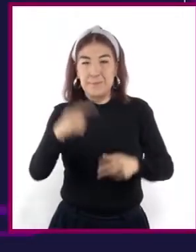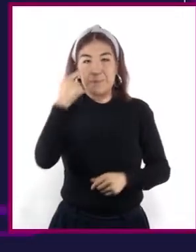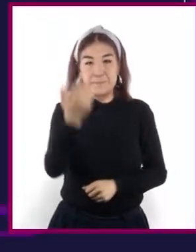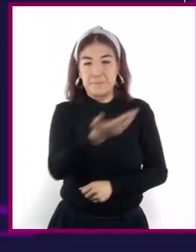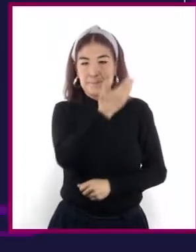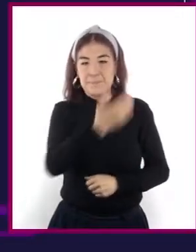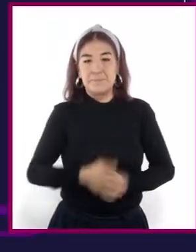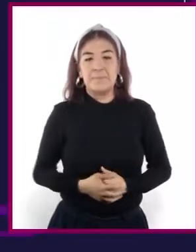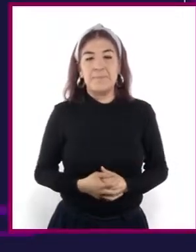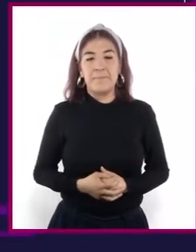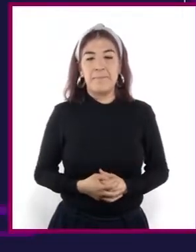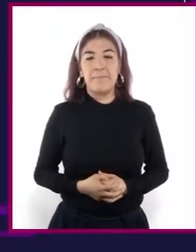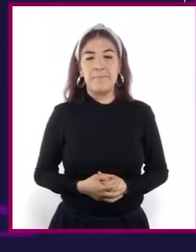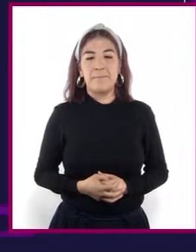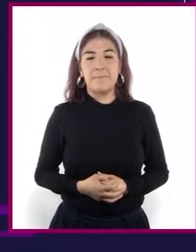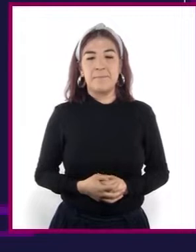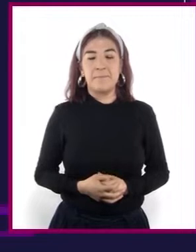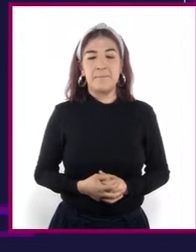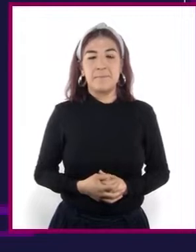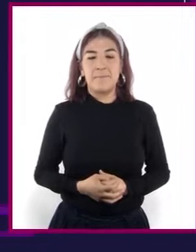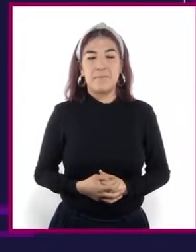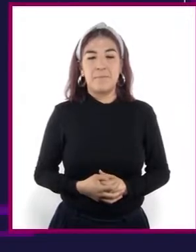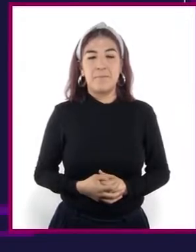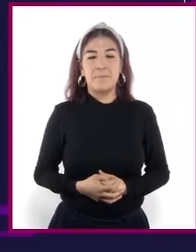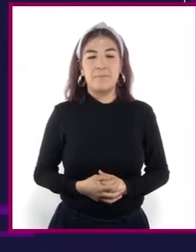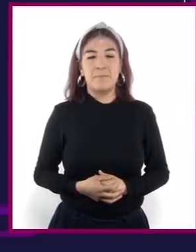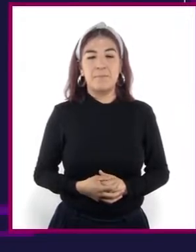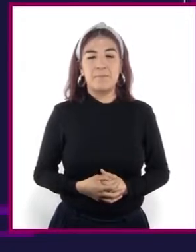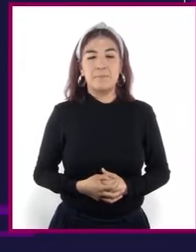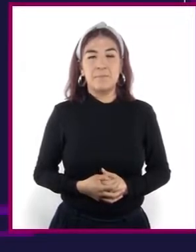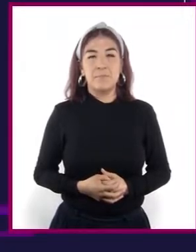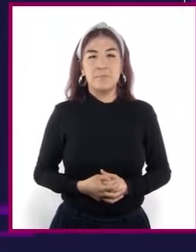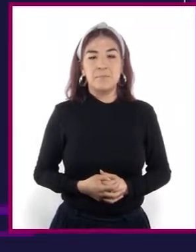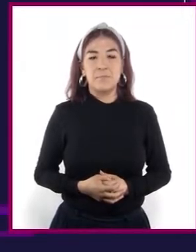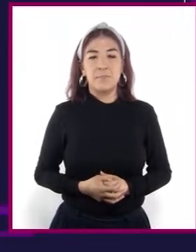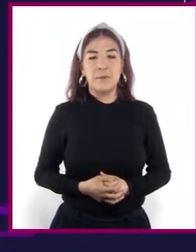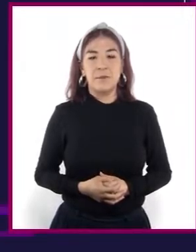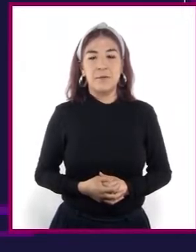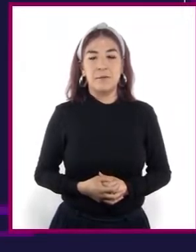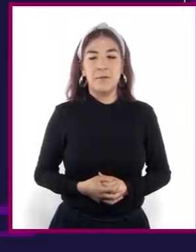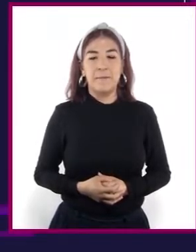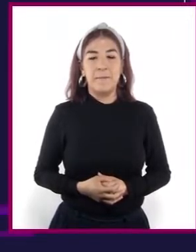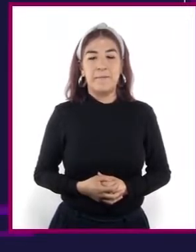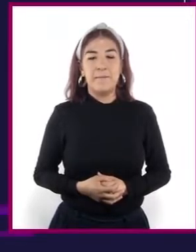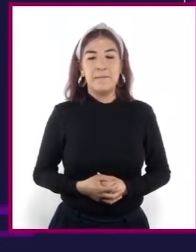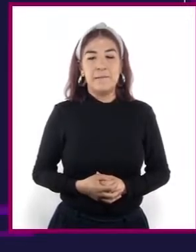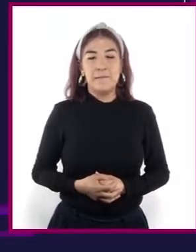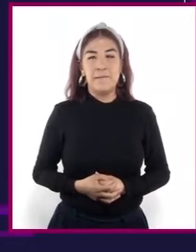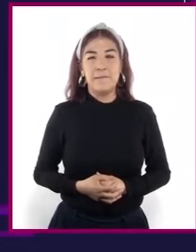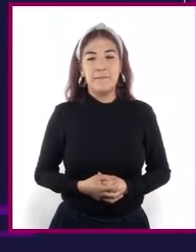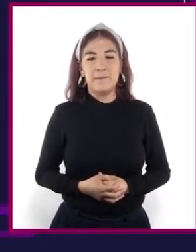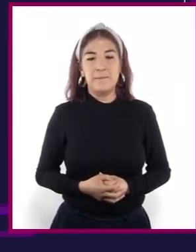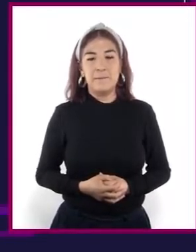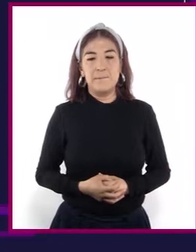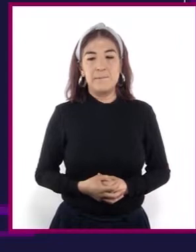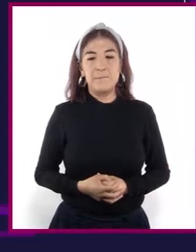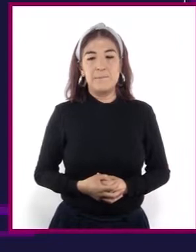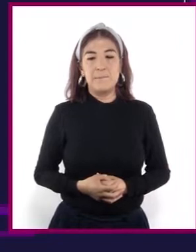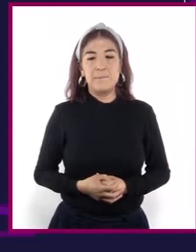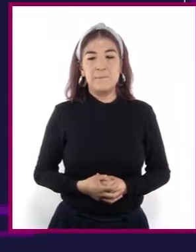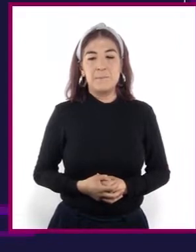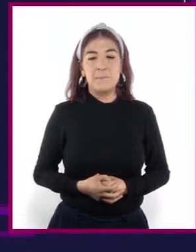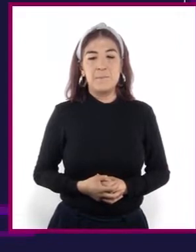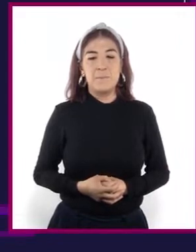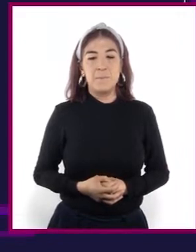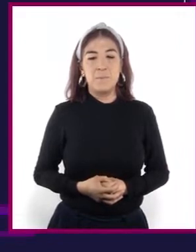establecimiento @, 3 memorias USB tienen un costo de 336 pesos, en tanto que en